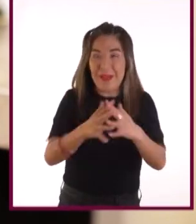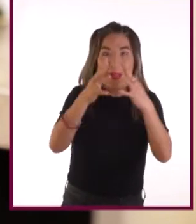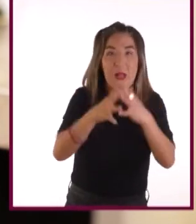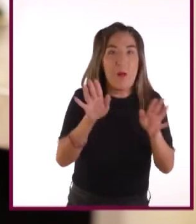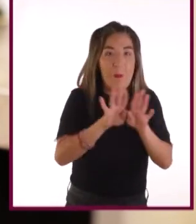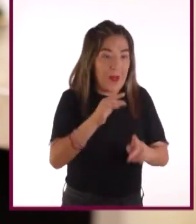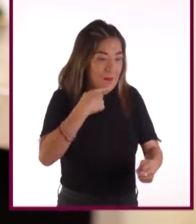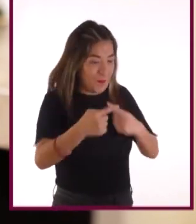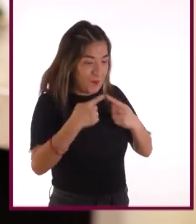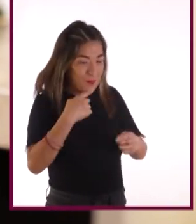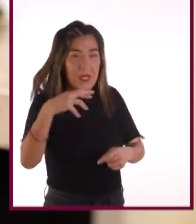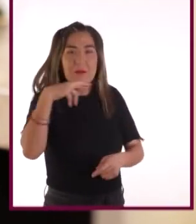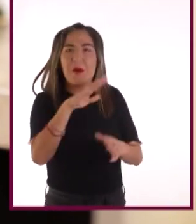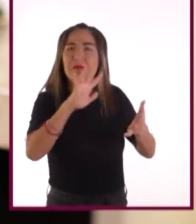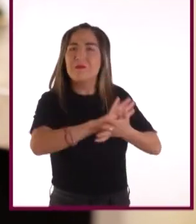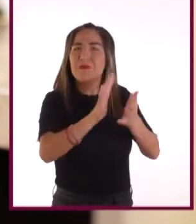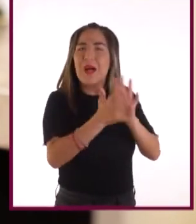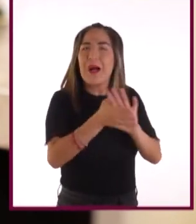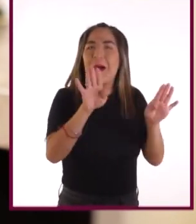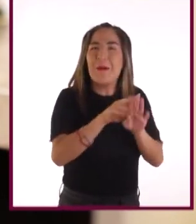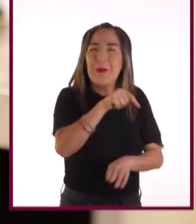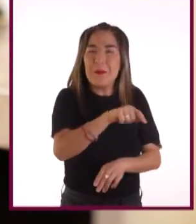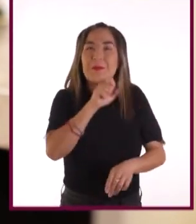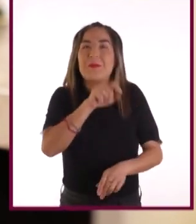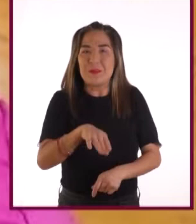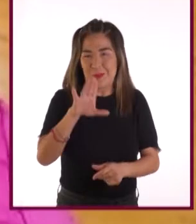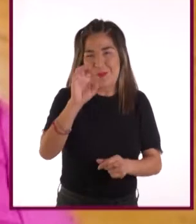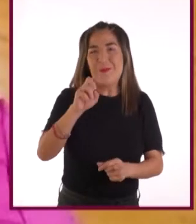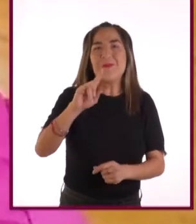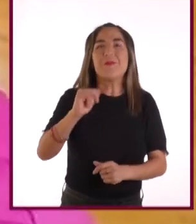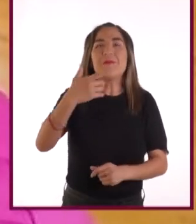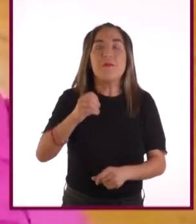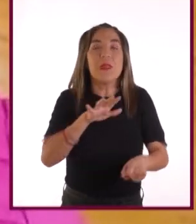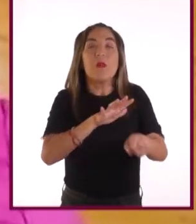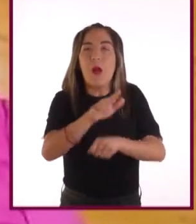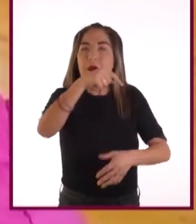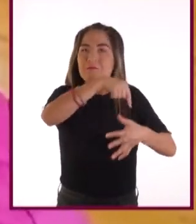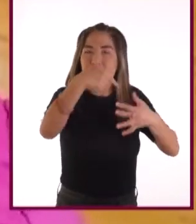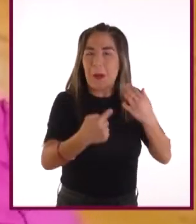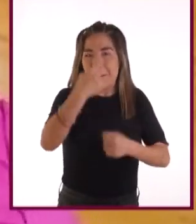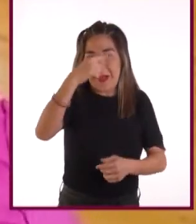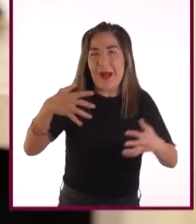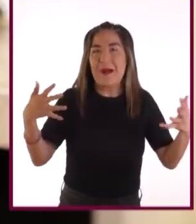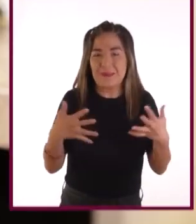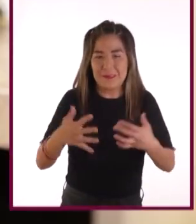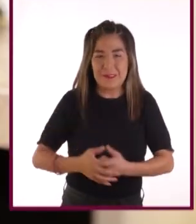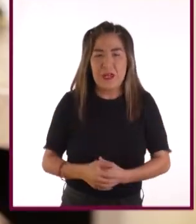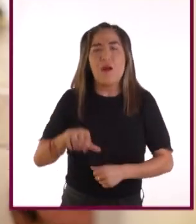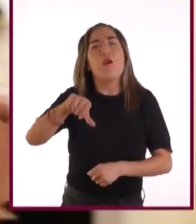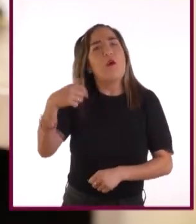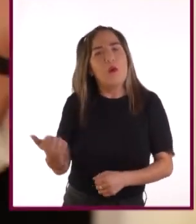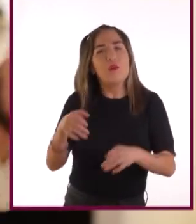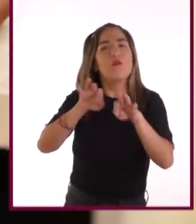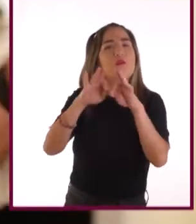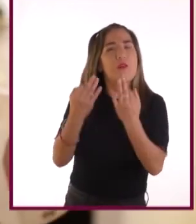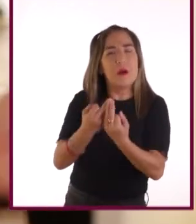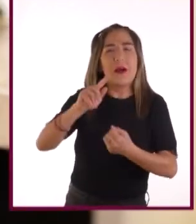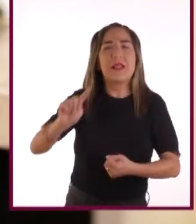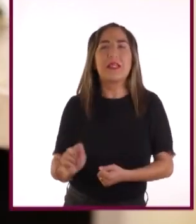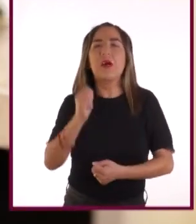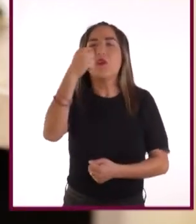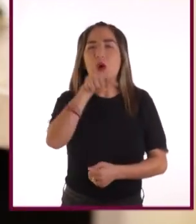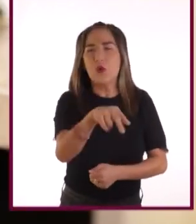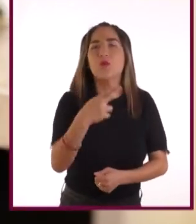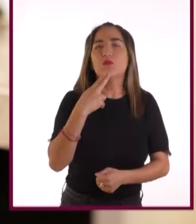eso ellos podían mandar sin ningún problema cuáles eran las instrucciones o los procedimientos. Mariana, ¿en qué otras disciplinas